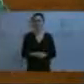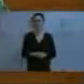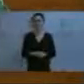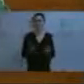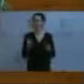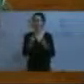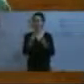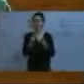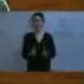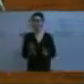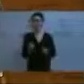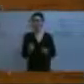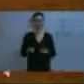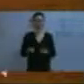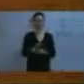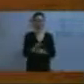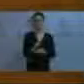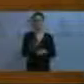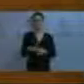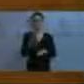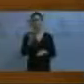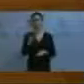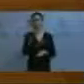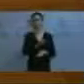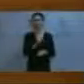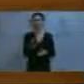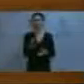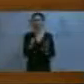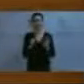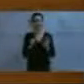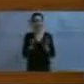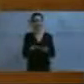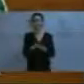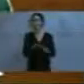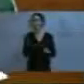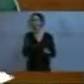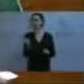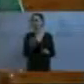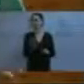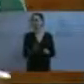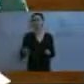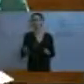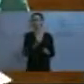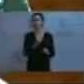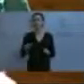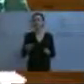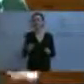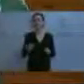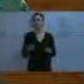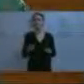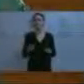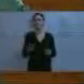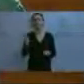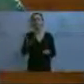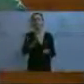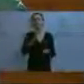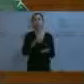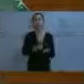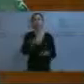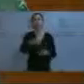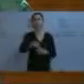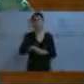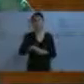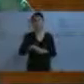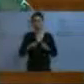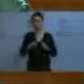aportaciones presupuestarias a la comunidad autónoma, como lo hace al resto de otras comunidades autónomas, normalmente en las conferencias intersectoriales de